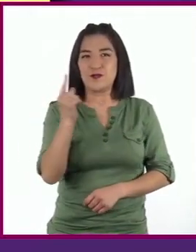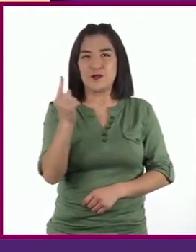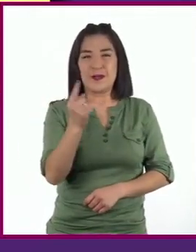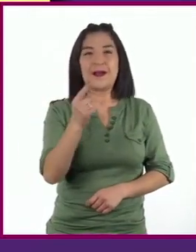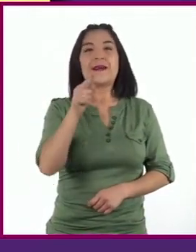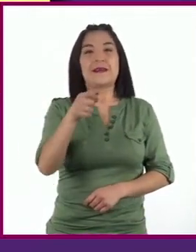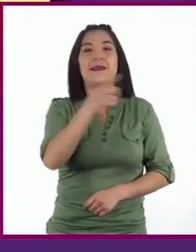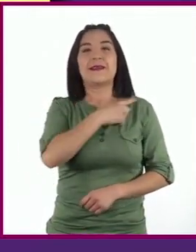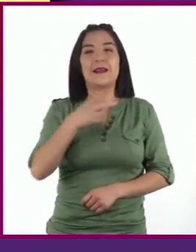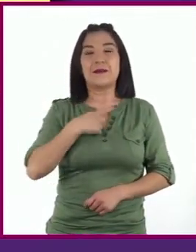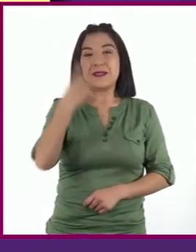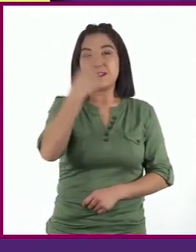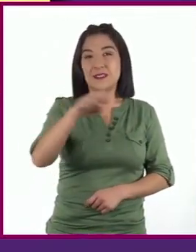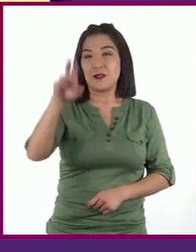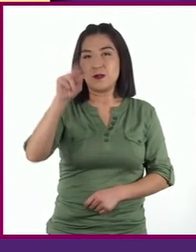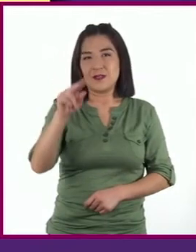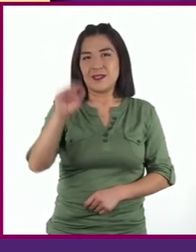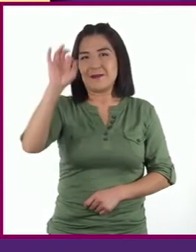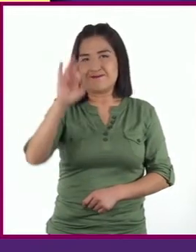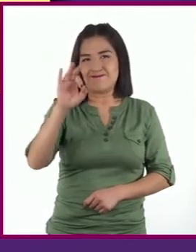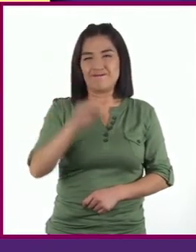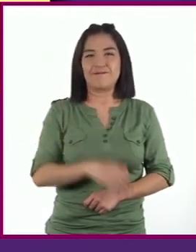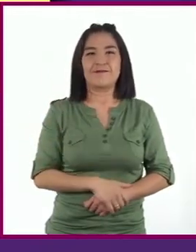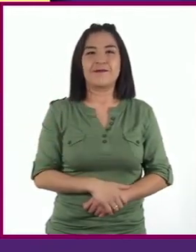tendría que ser de 180 grados.